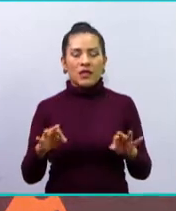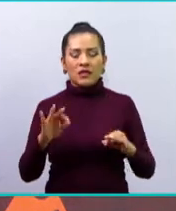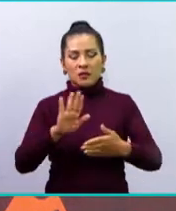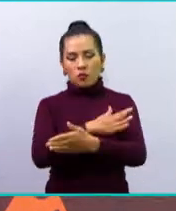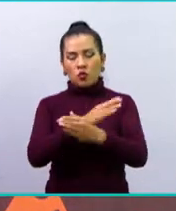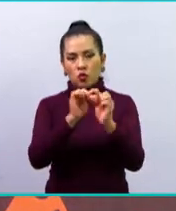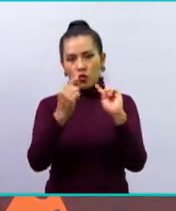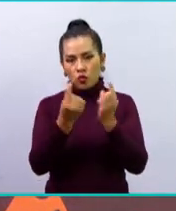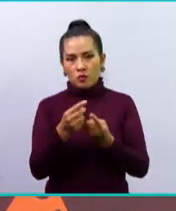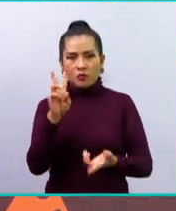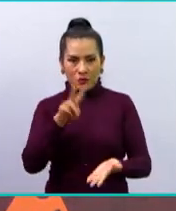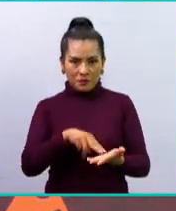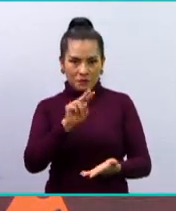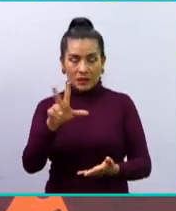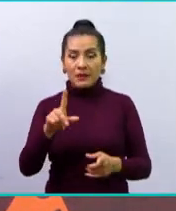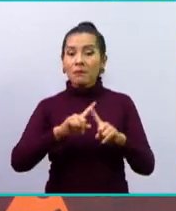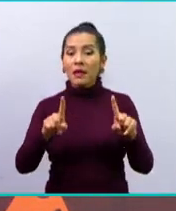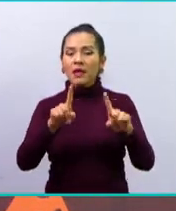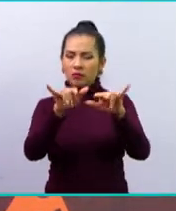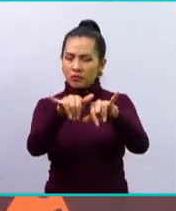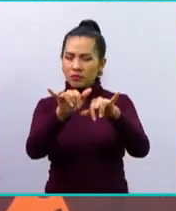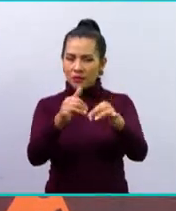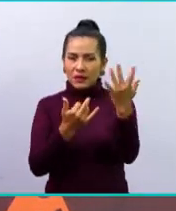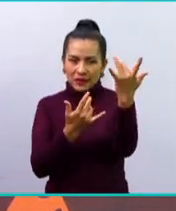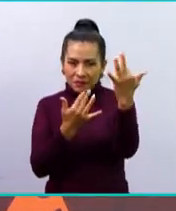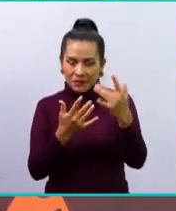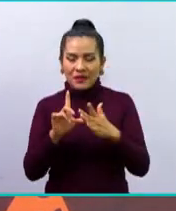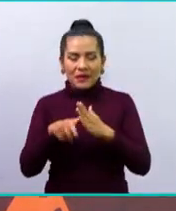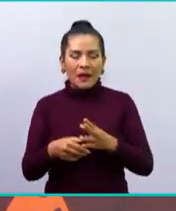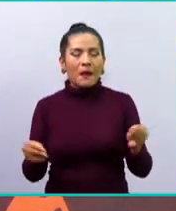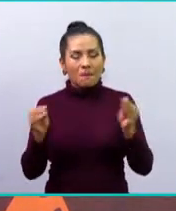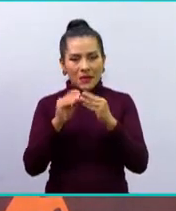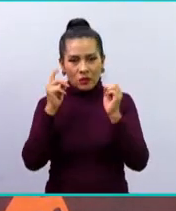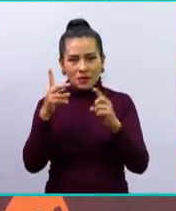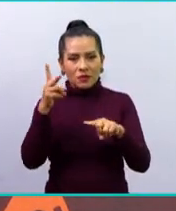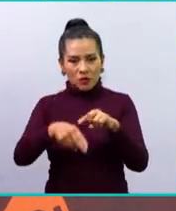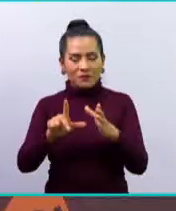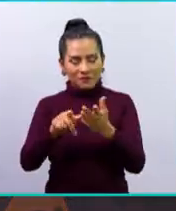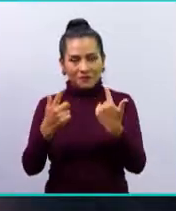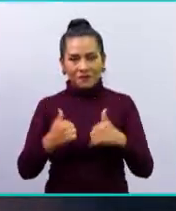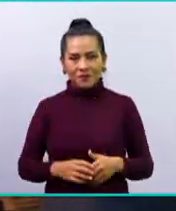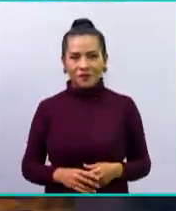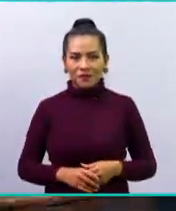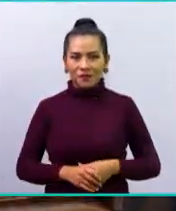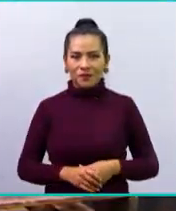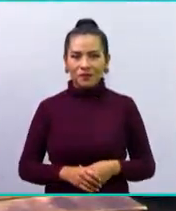2023. No se mueva, por favor, porque tenemos una sorpresa después del corte. Ya venimos.